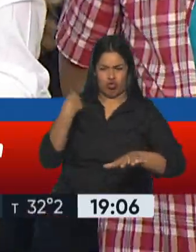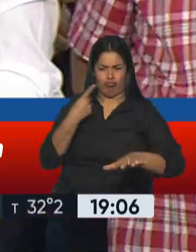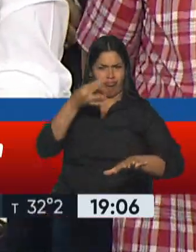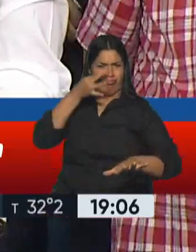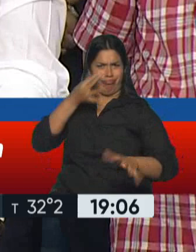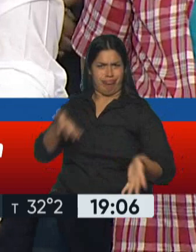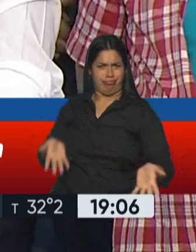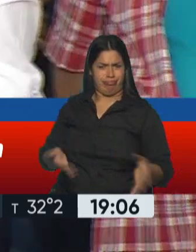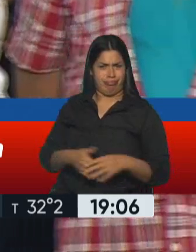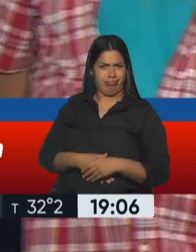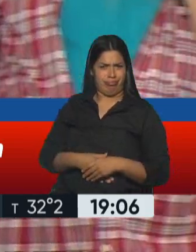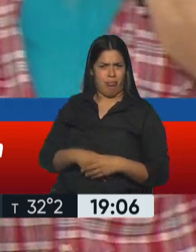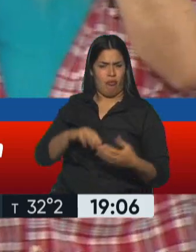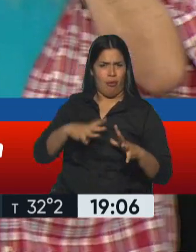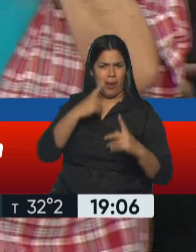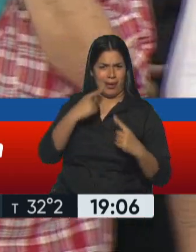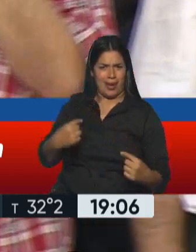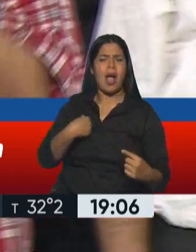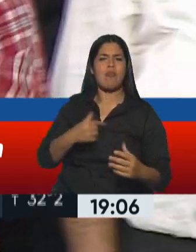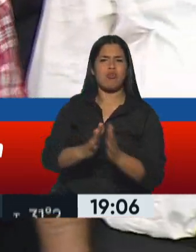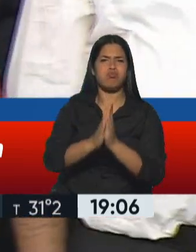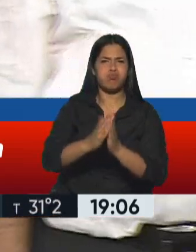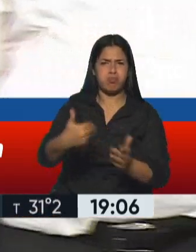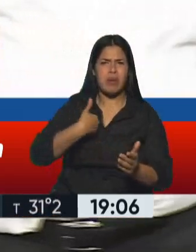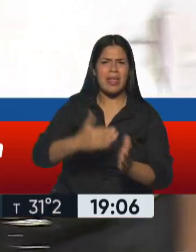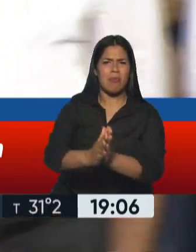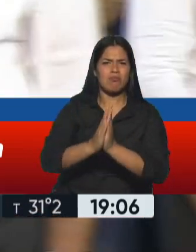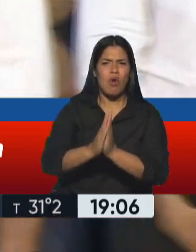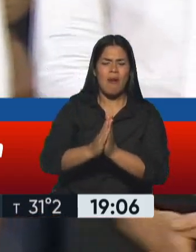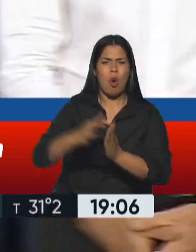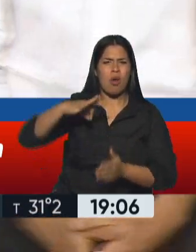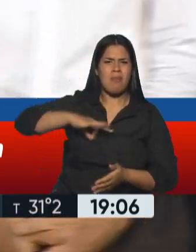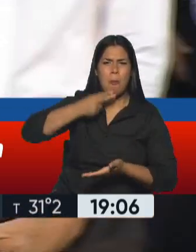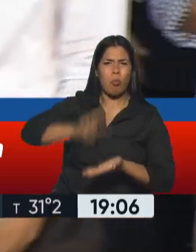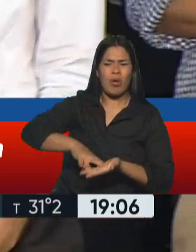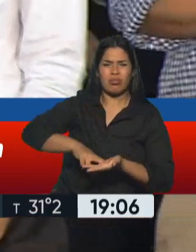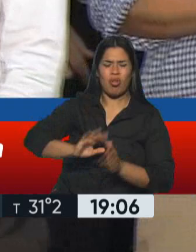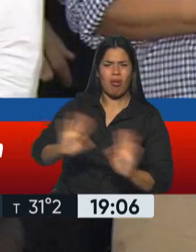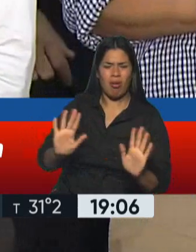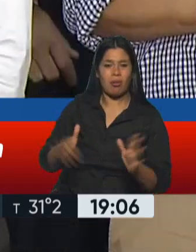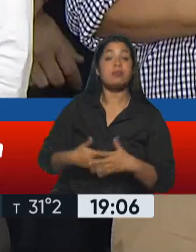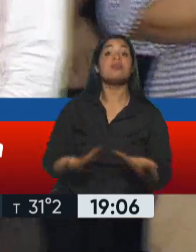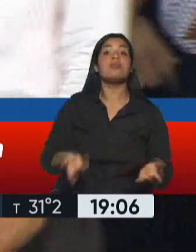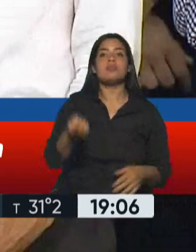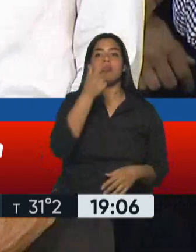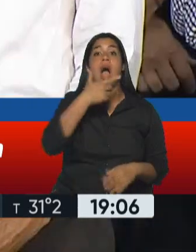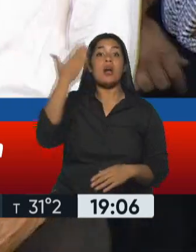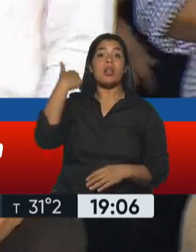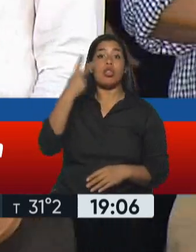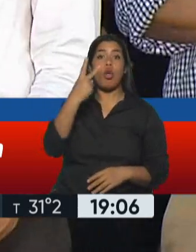reclamando que no se pague el impuesto a las ganancias. Y Macri, en el